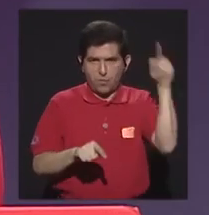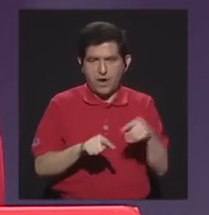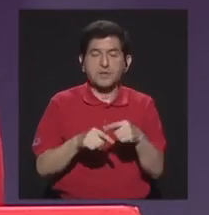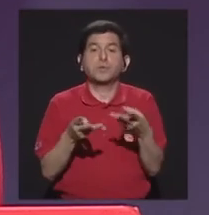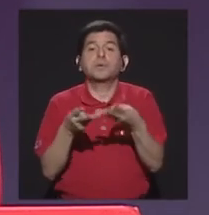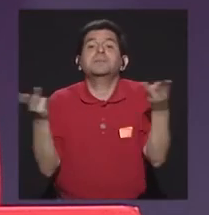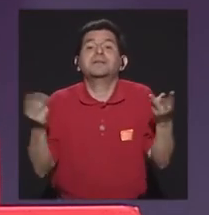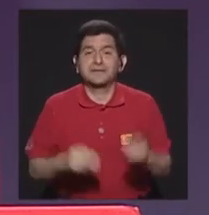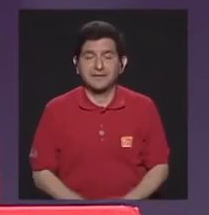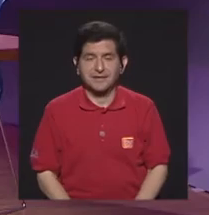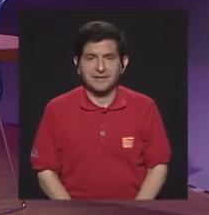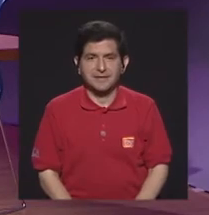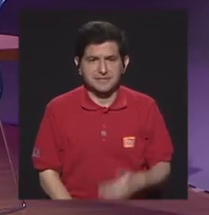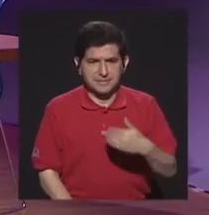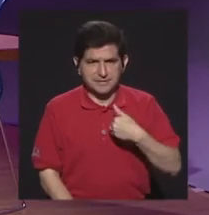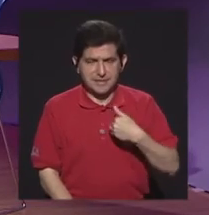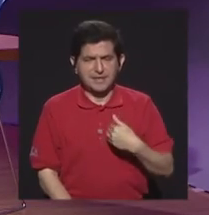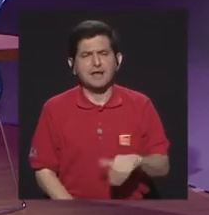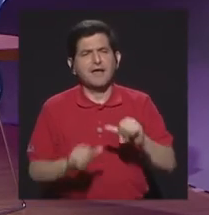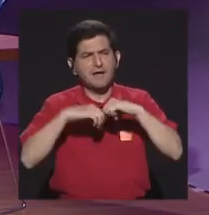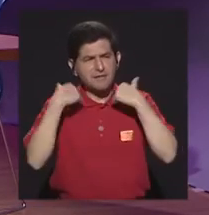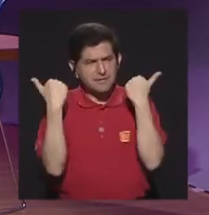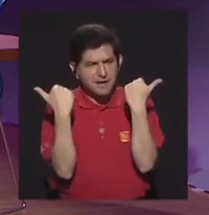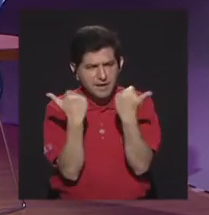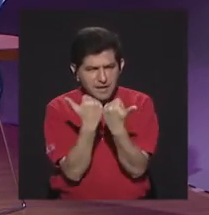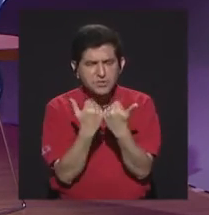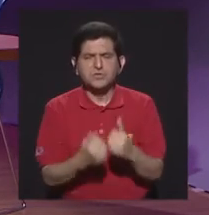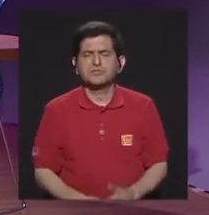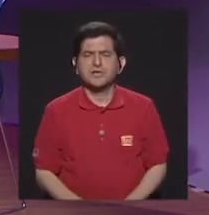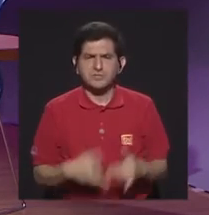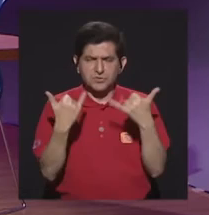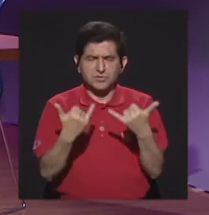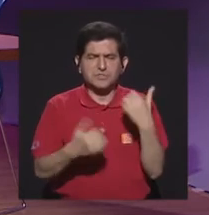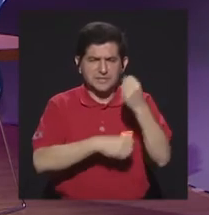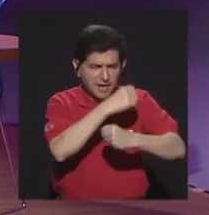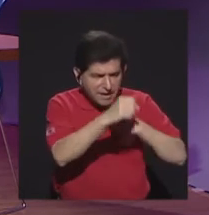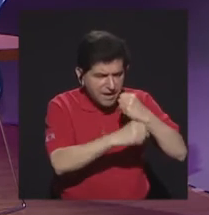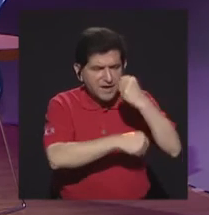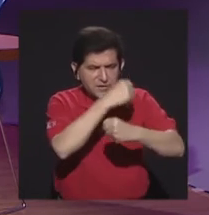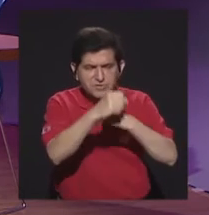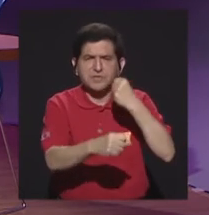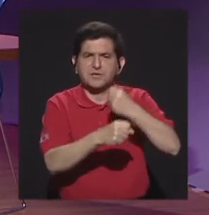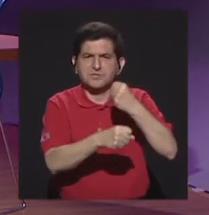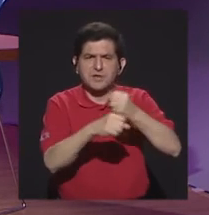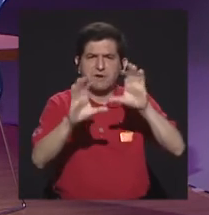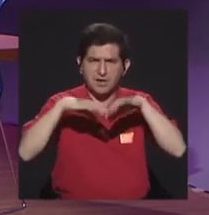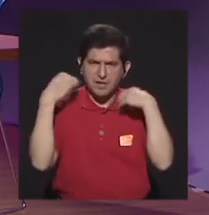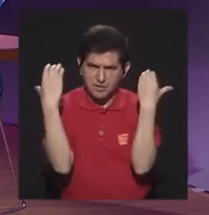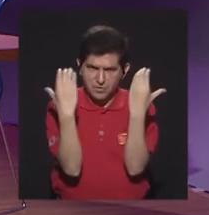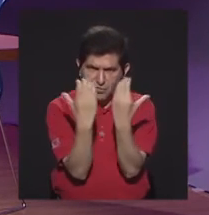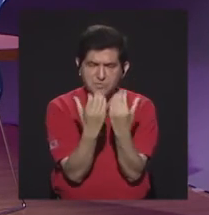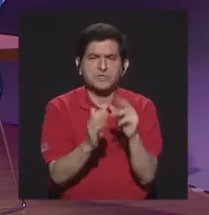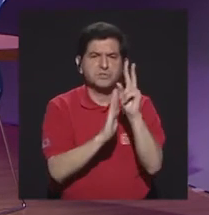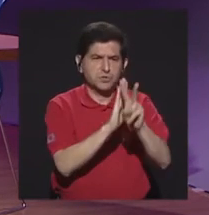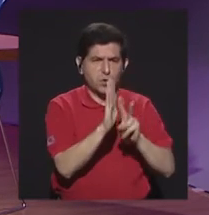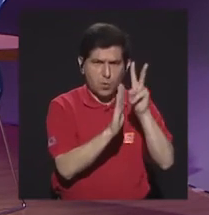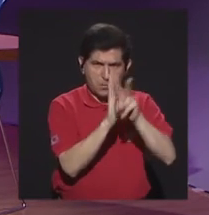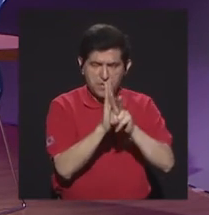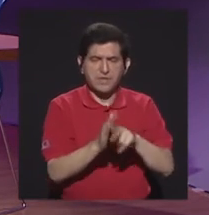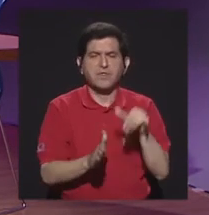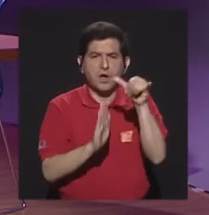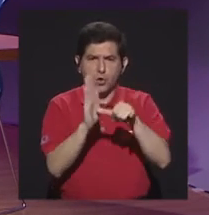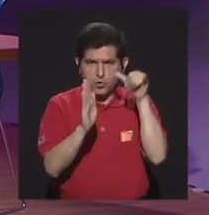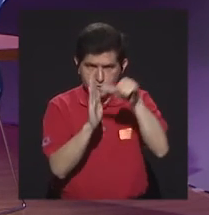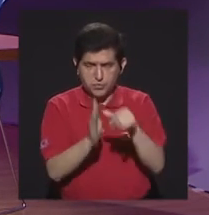materiales. Tenemos desde la asociación, yo creo que hemos fabricado durante estos años dentro de la comisión. Hay un video que pueden buscar en YouTube